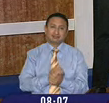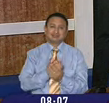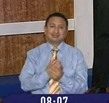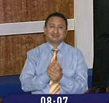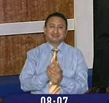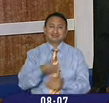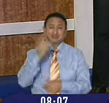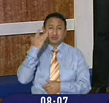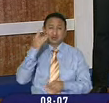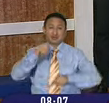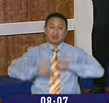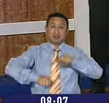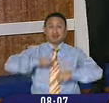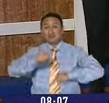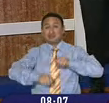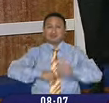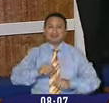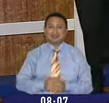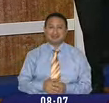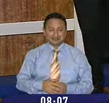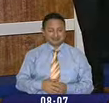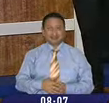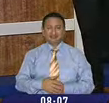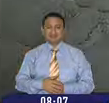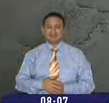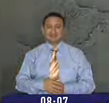¿sabe? Sería complicado. Veamos.